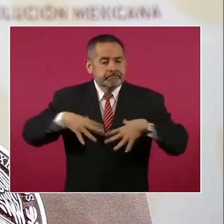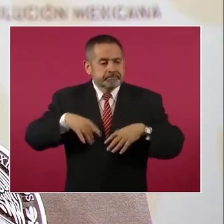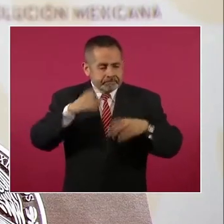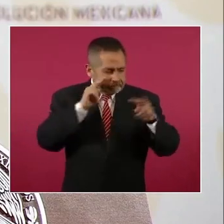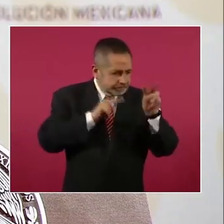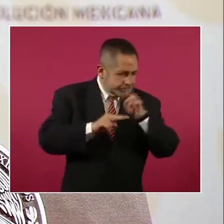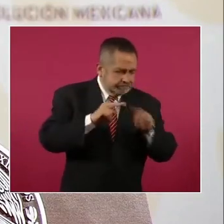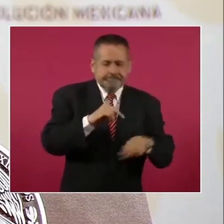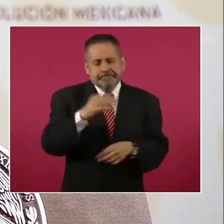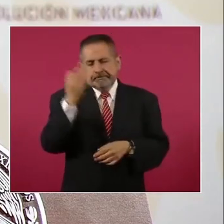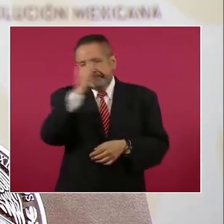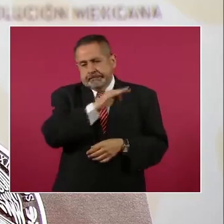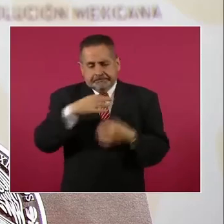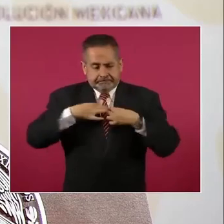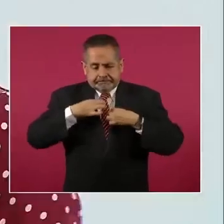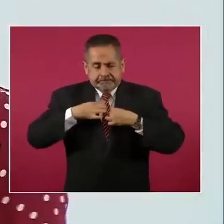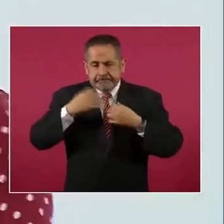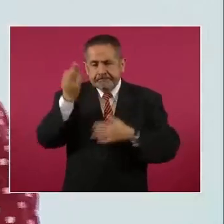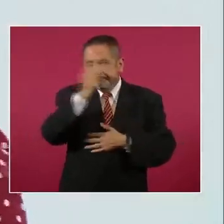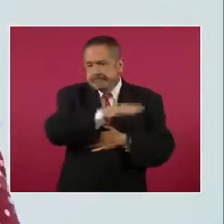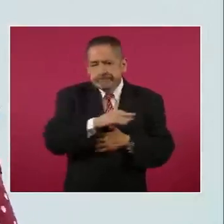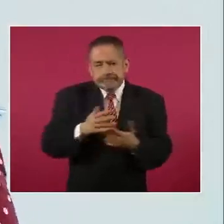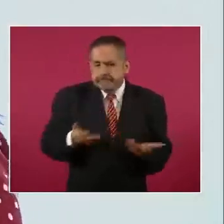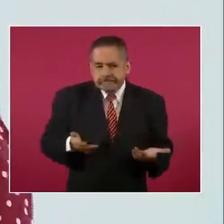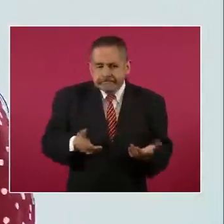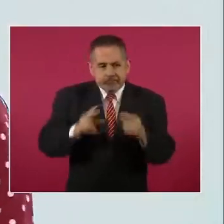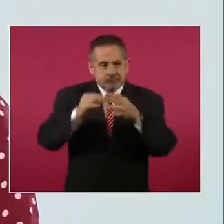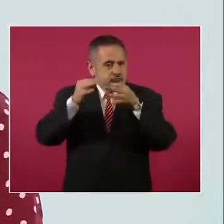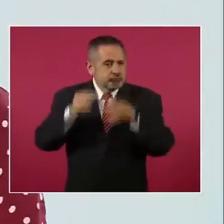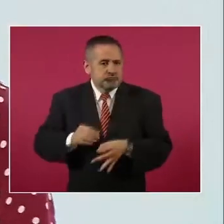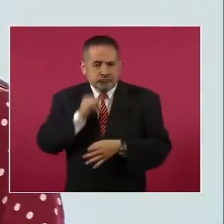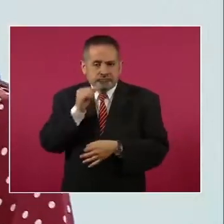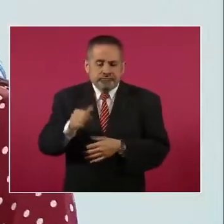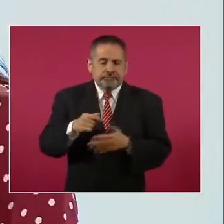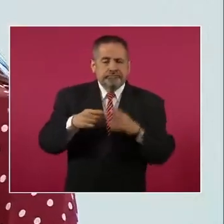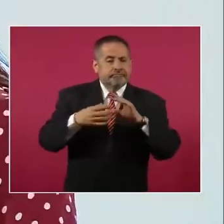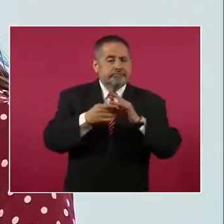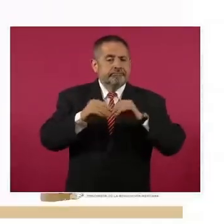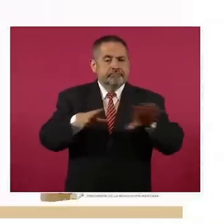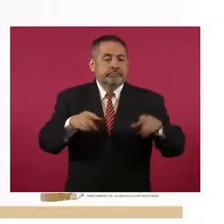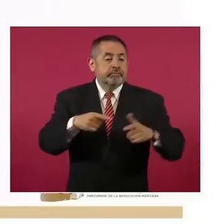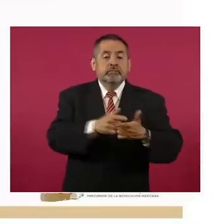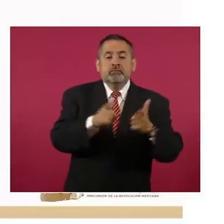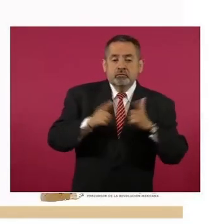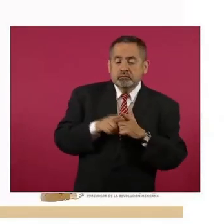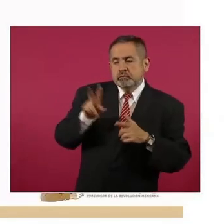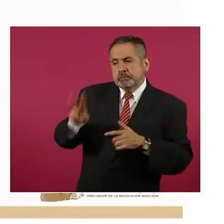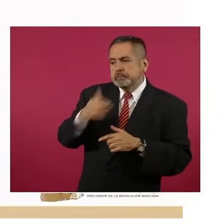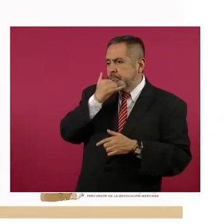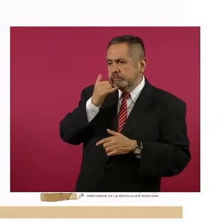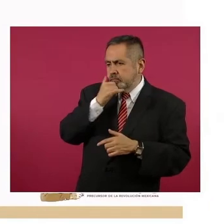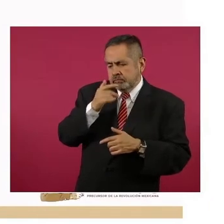apócrifa, como lo confirmó en este comunicado el grupo Clasificado.